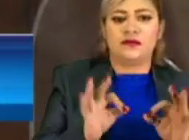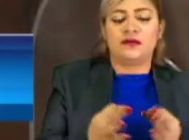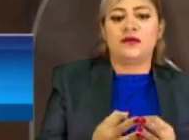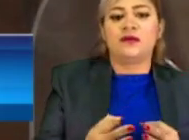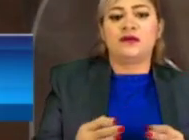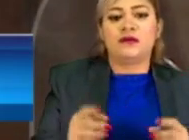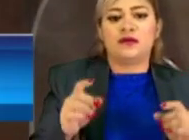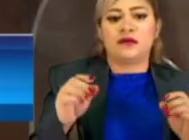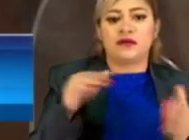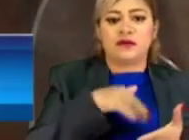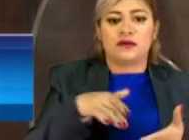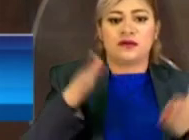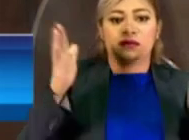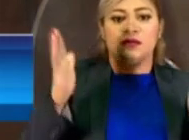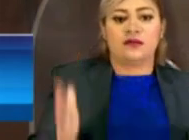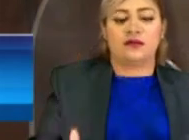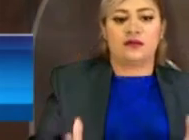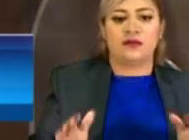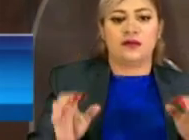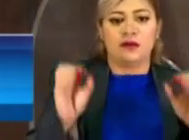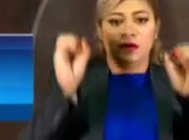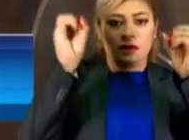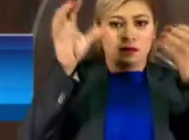estudiantes, profesores,